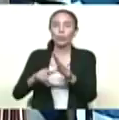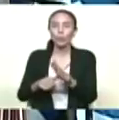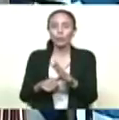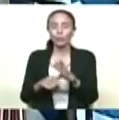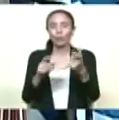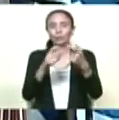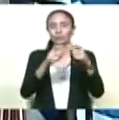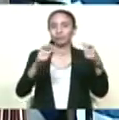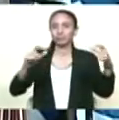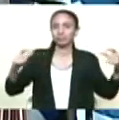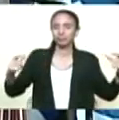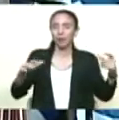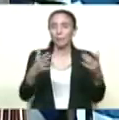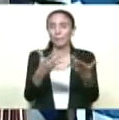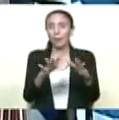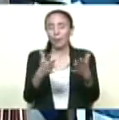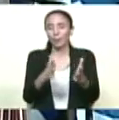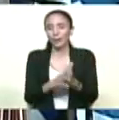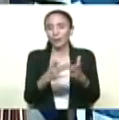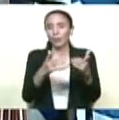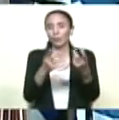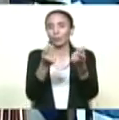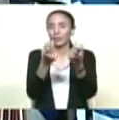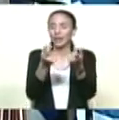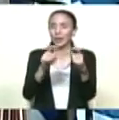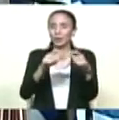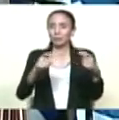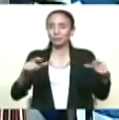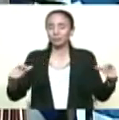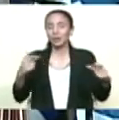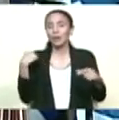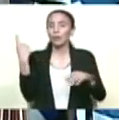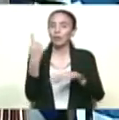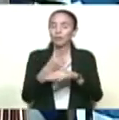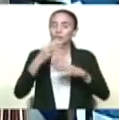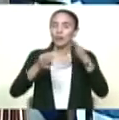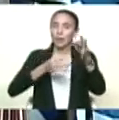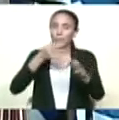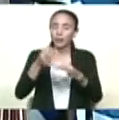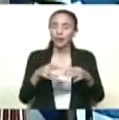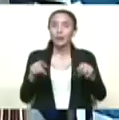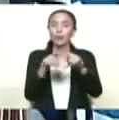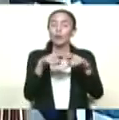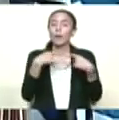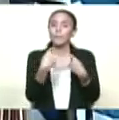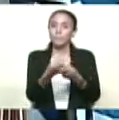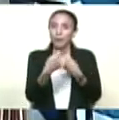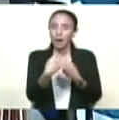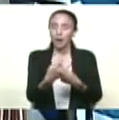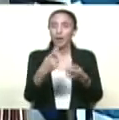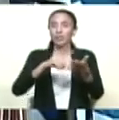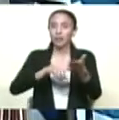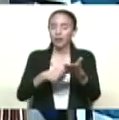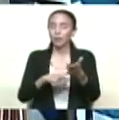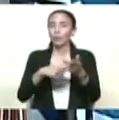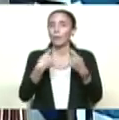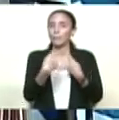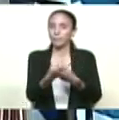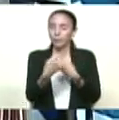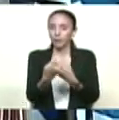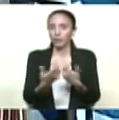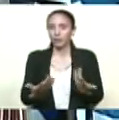cifra es sumamente dolorosa y deberán explicarla y pagarla en digamos